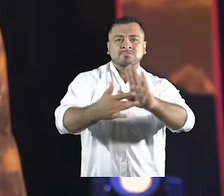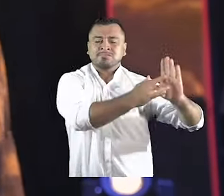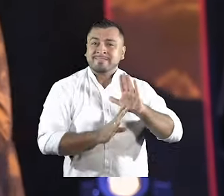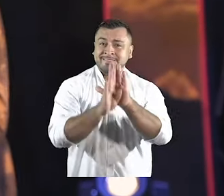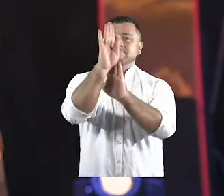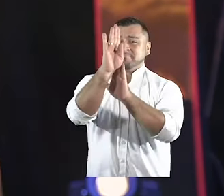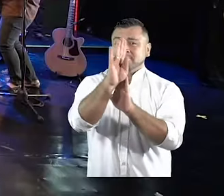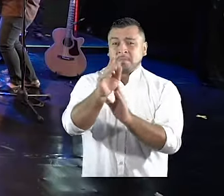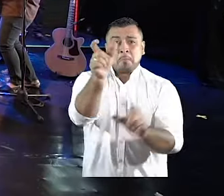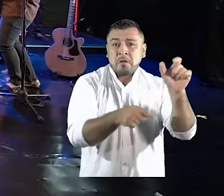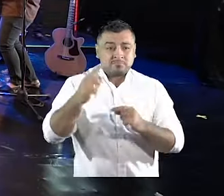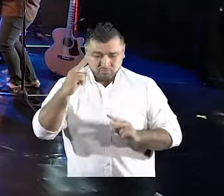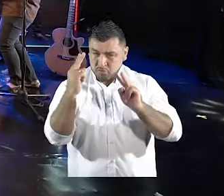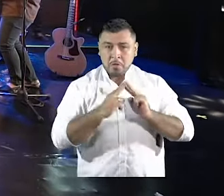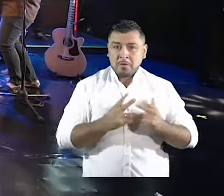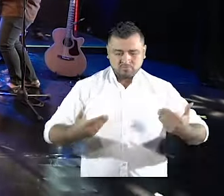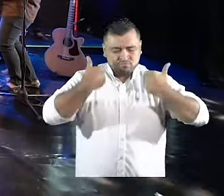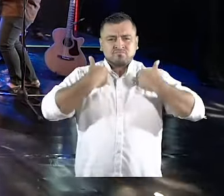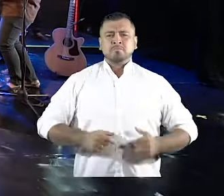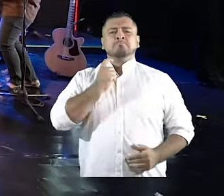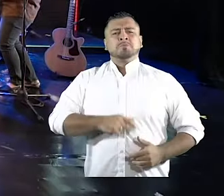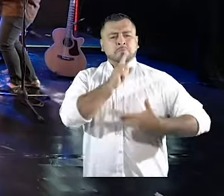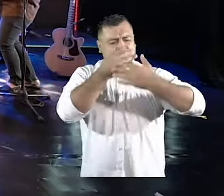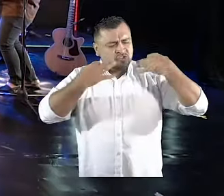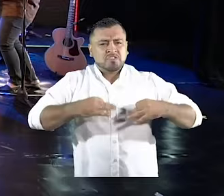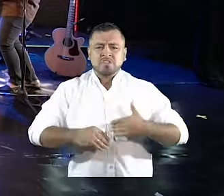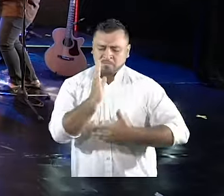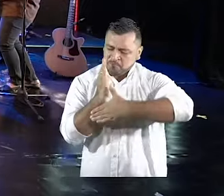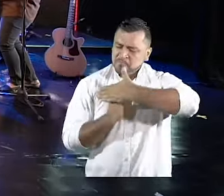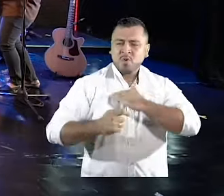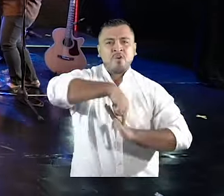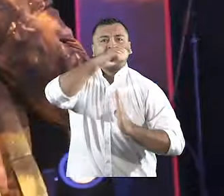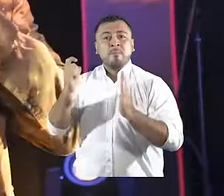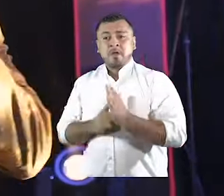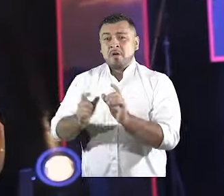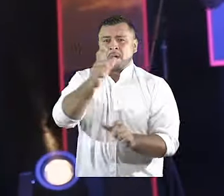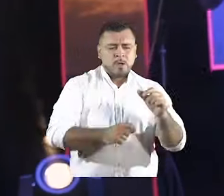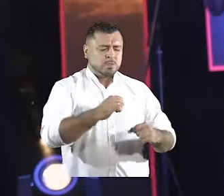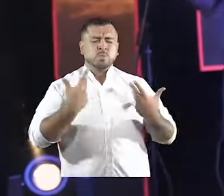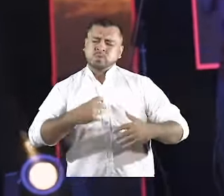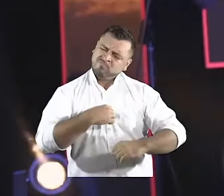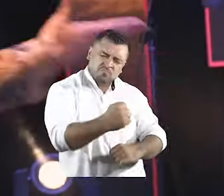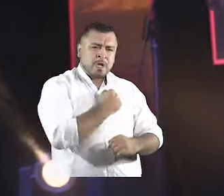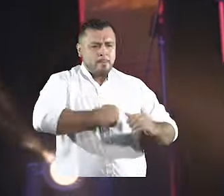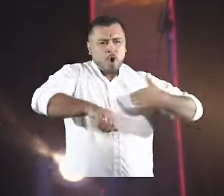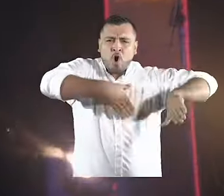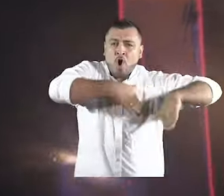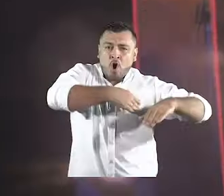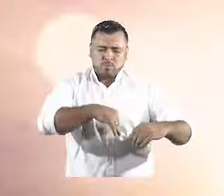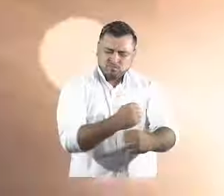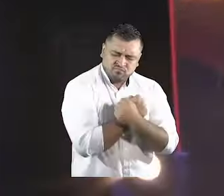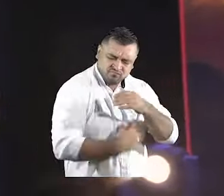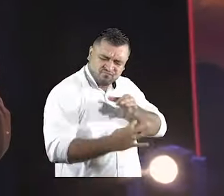conocer. Para quien no me conoce, yo soy un hombre sencillo de la raíz al cogollo y ante todo enamorado de ese